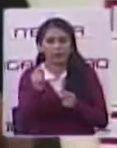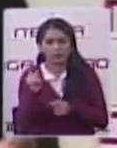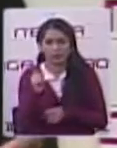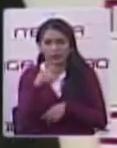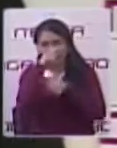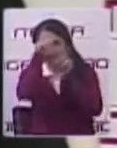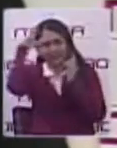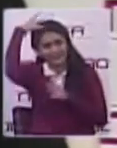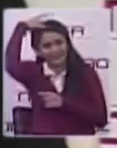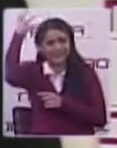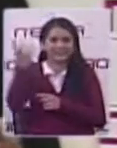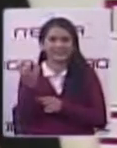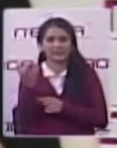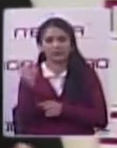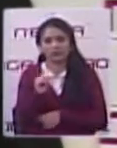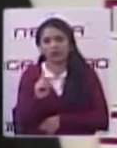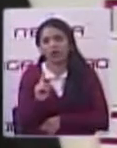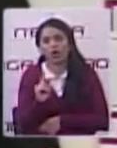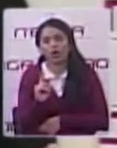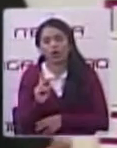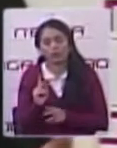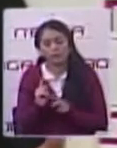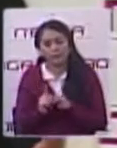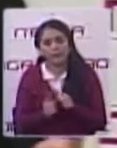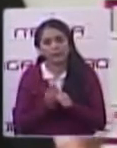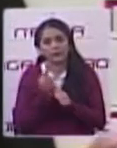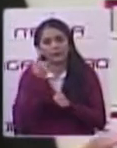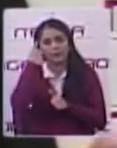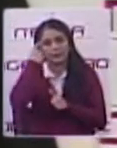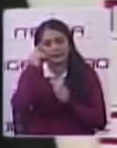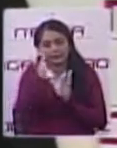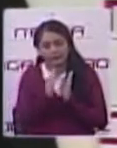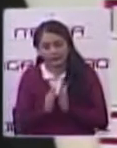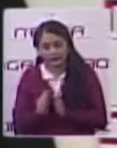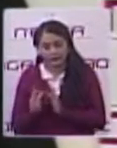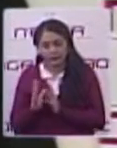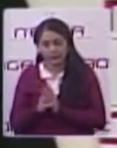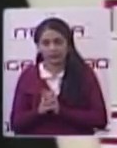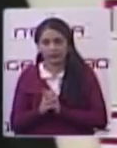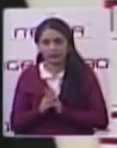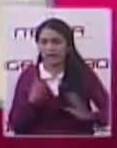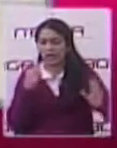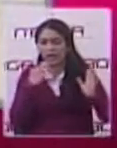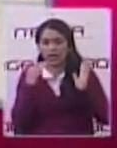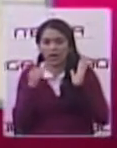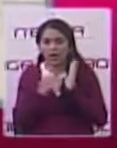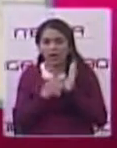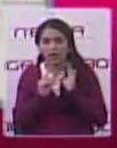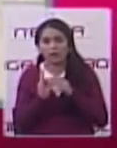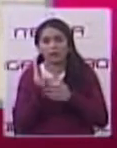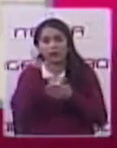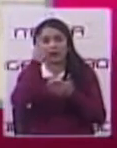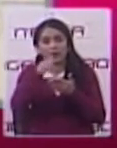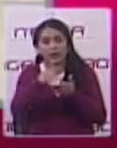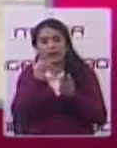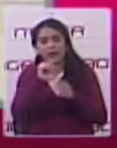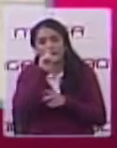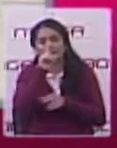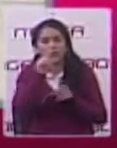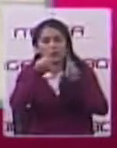sombreros, ¿qué hago? Pero si después consigue una orden grande e importante de alguna tienda allí, vamos a